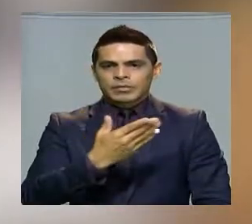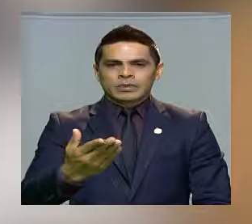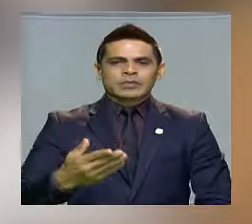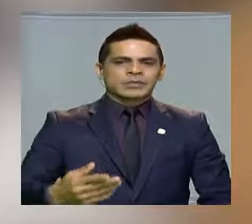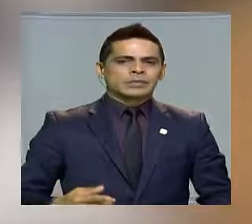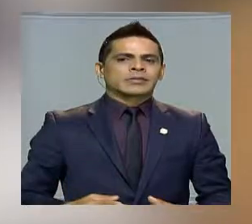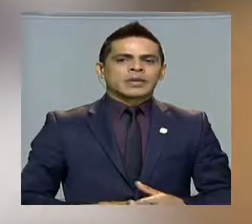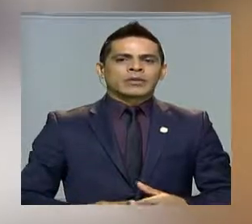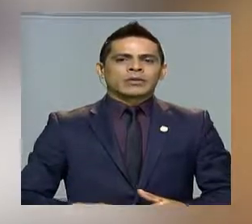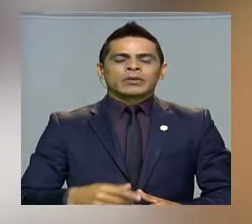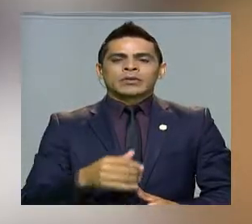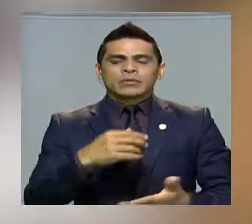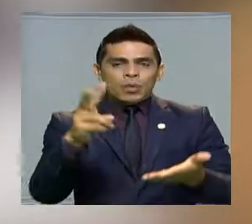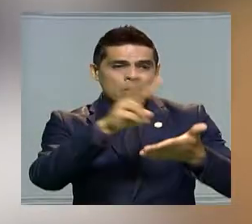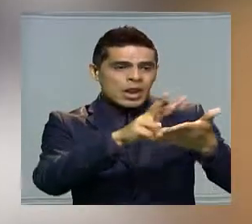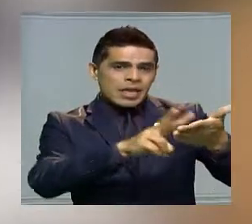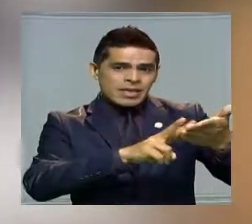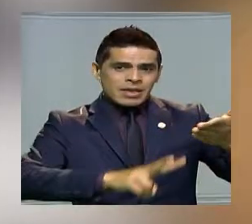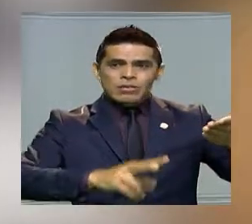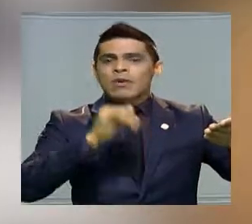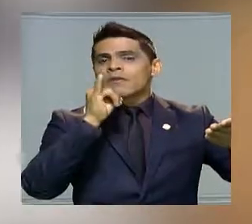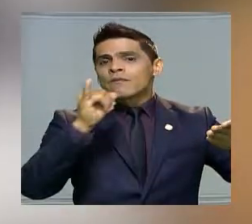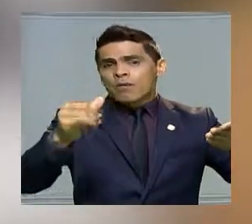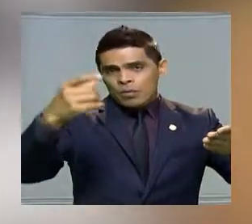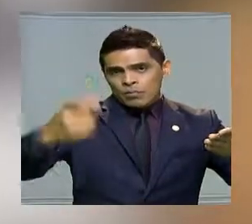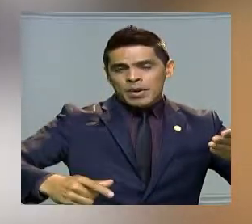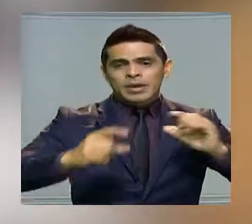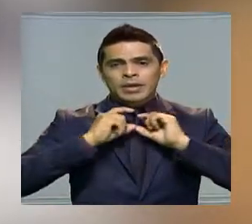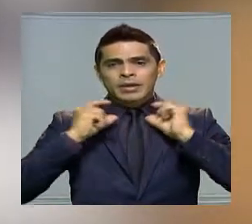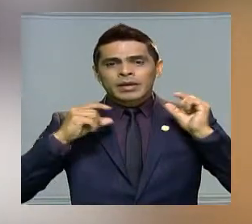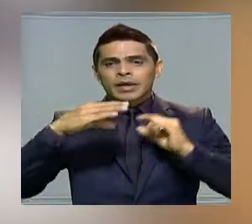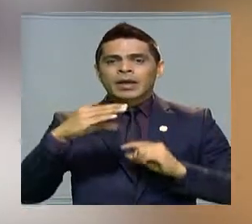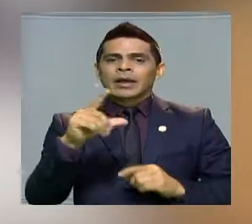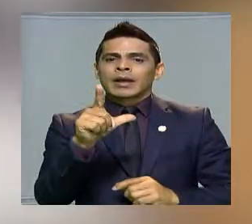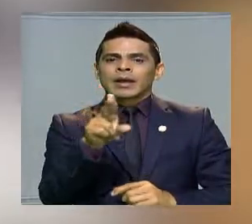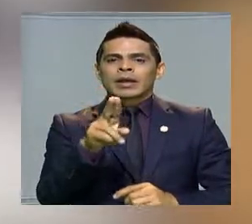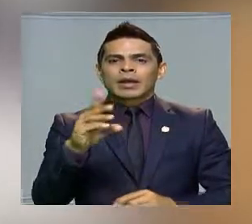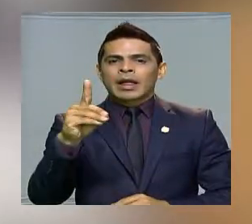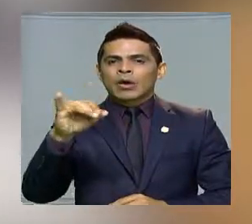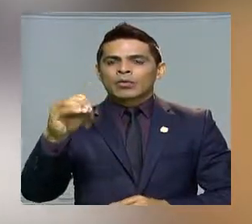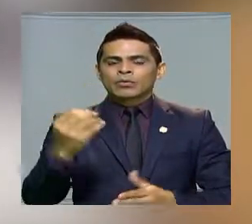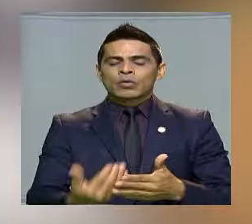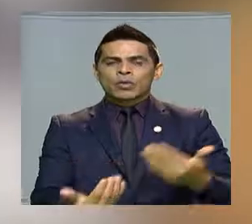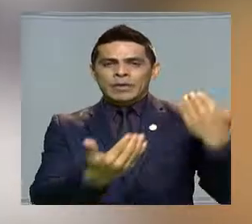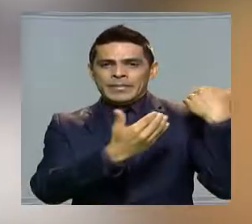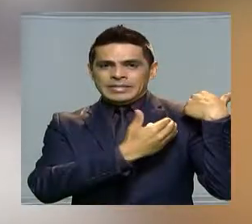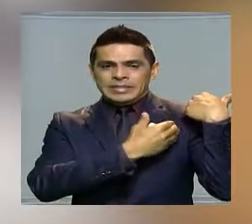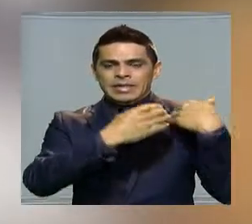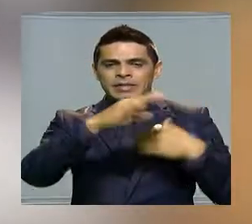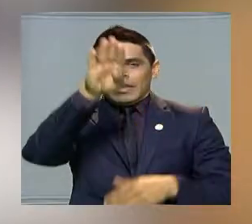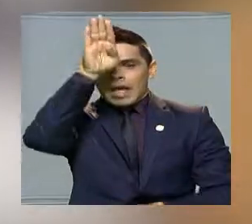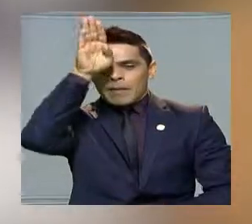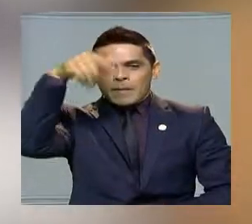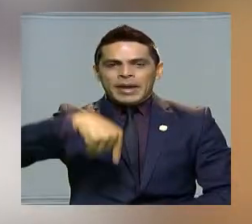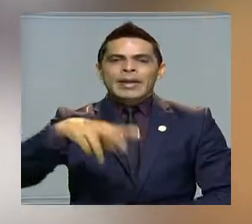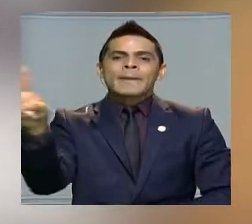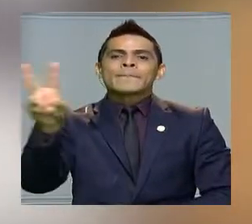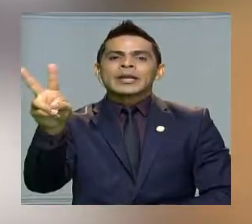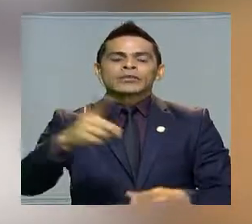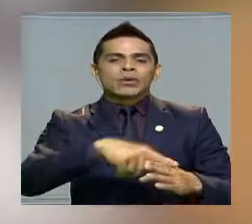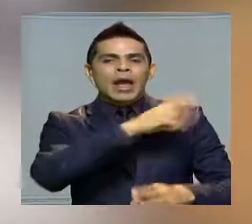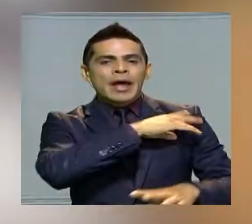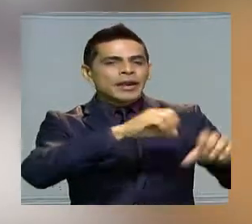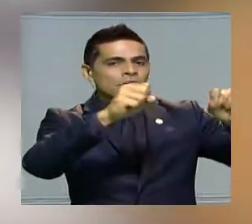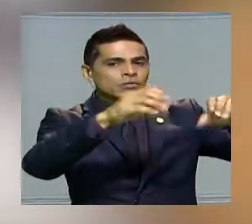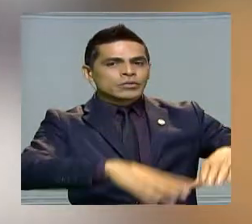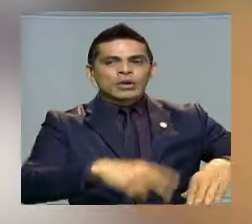deseo informarle que su excelencia Monseñor Claudio María Celi, delegado del Papa para la Mesa del Diálogo en Venezuela, ha renunciado